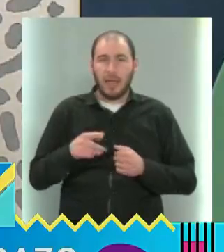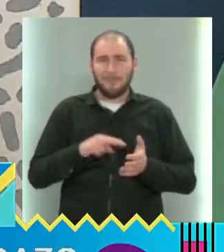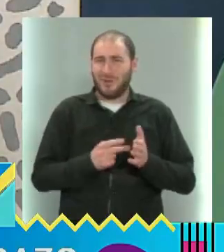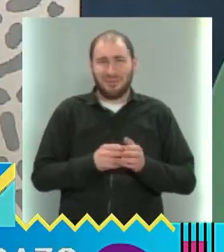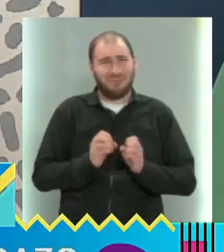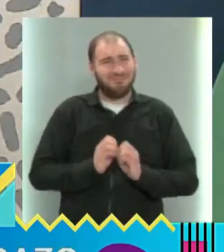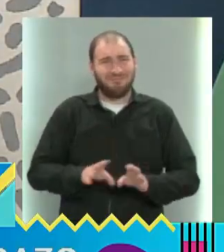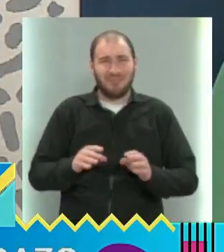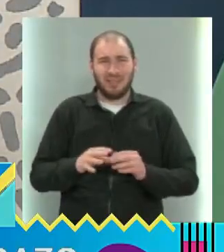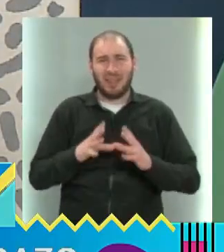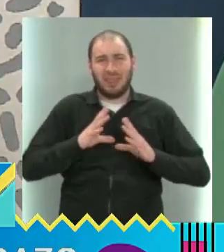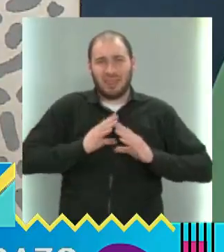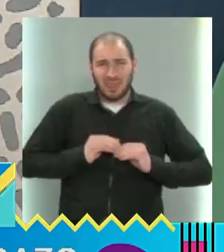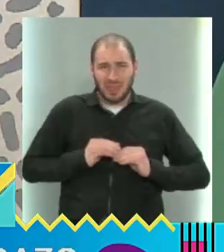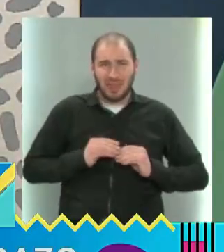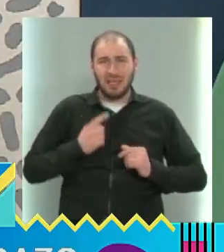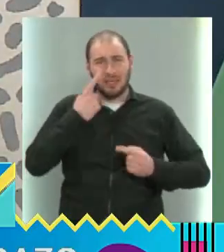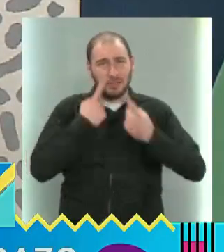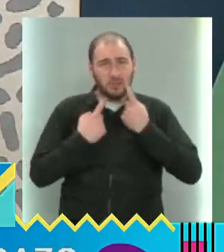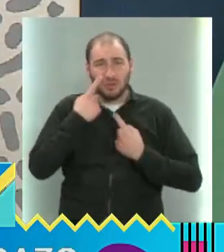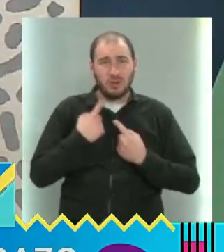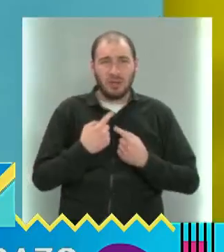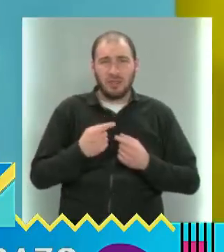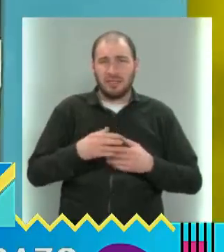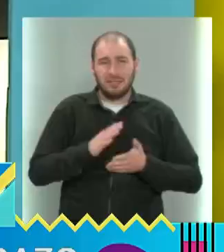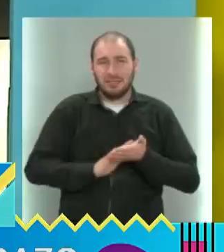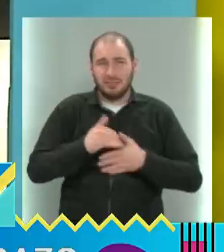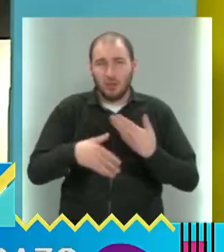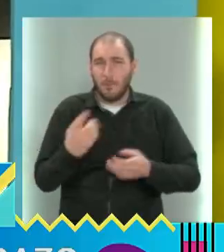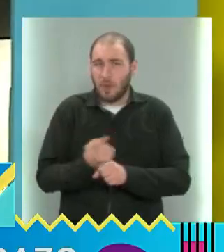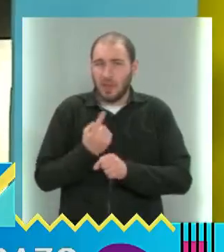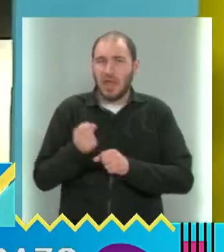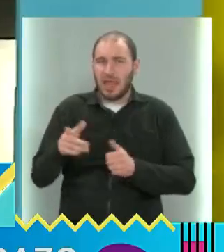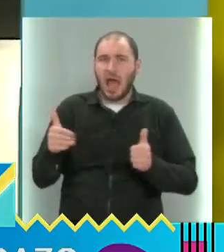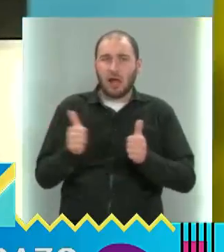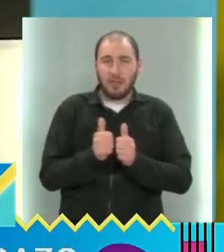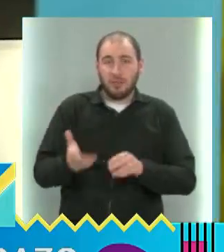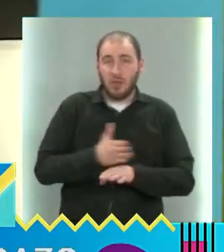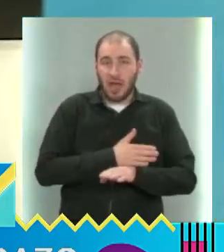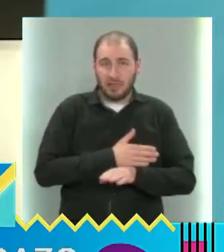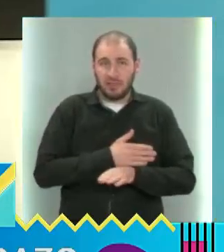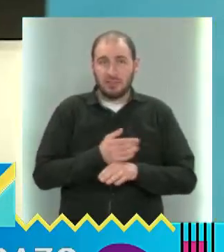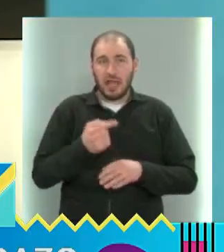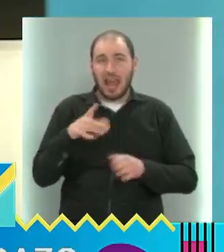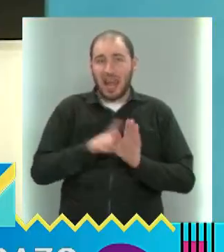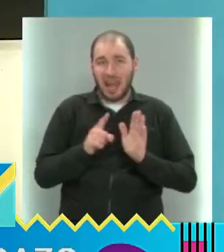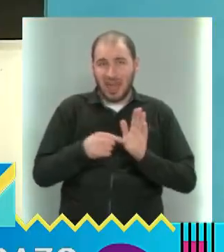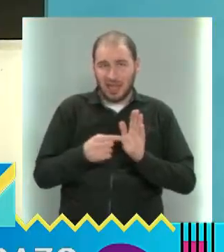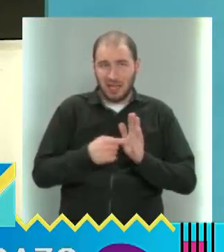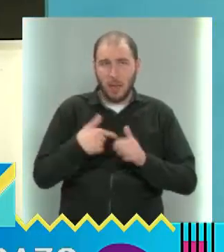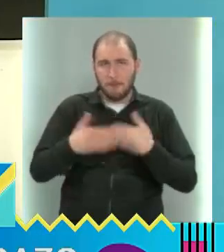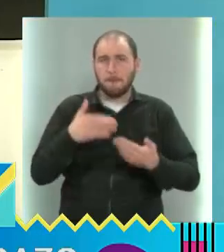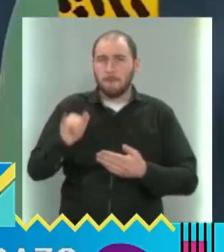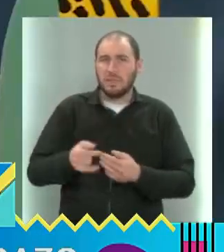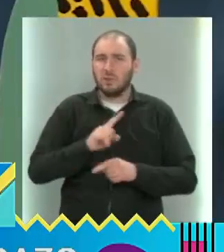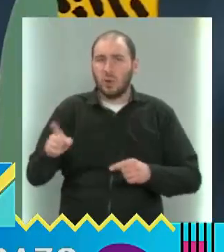secuelas, depresión, llanto, no se puede reponer. ¿Y crees que ese acompañamiento previo que prevé la ley puede funcionar